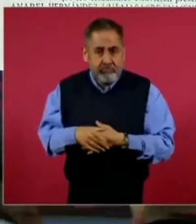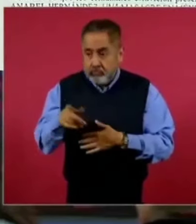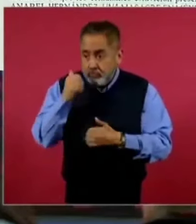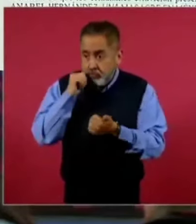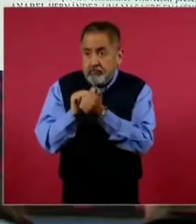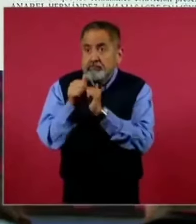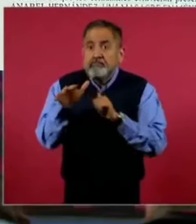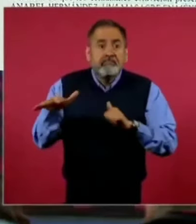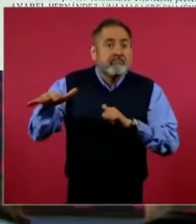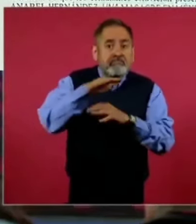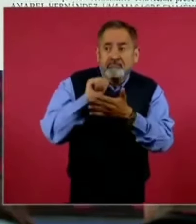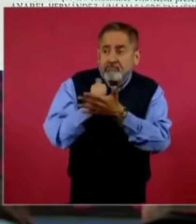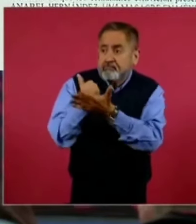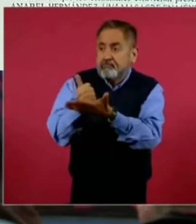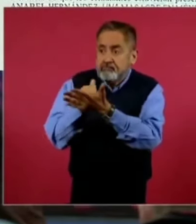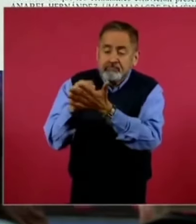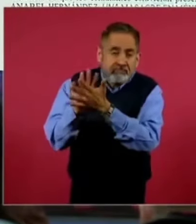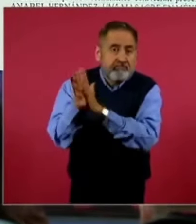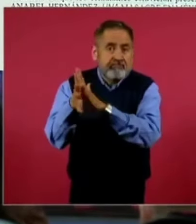transformar.